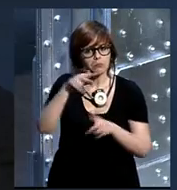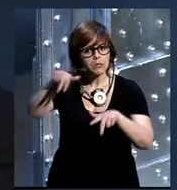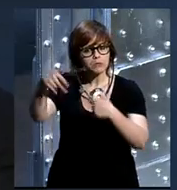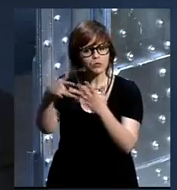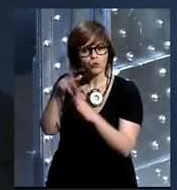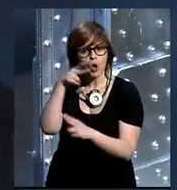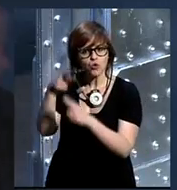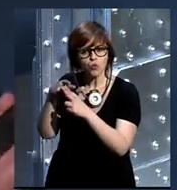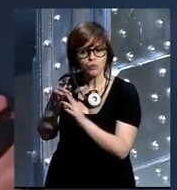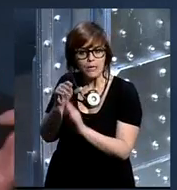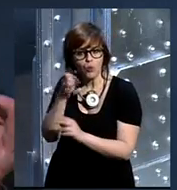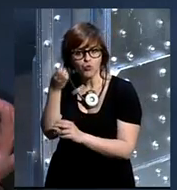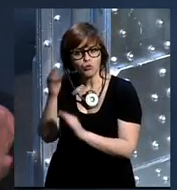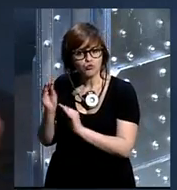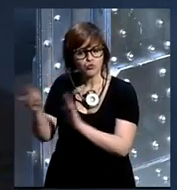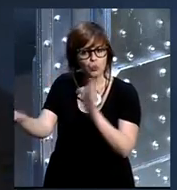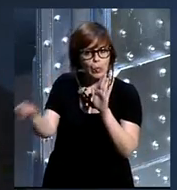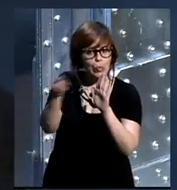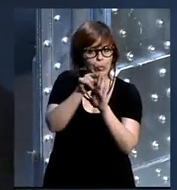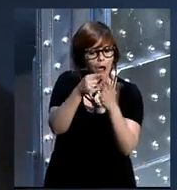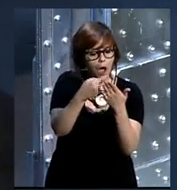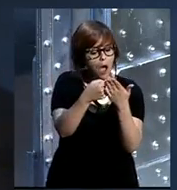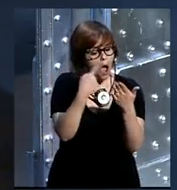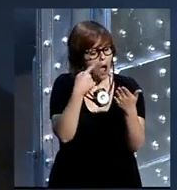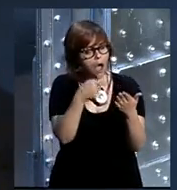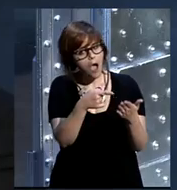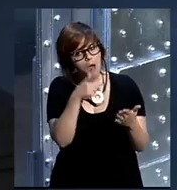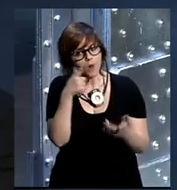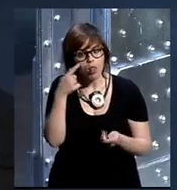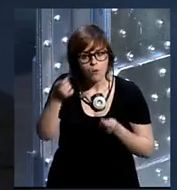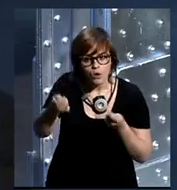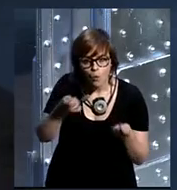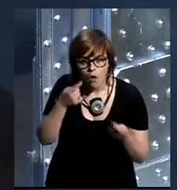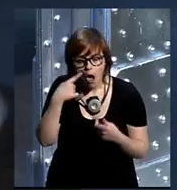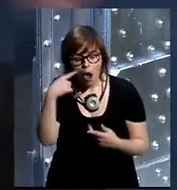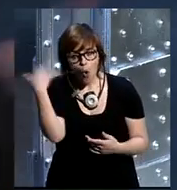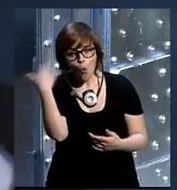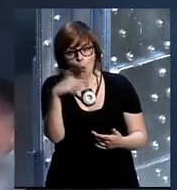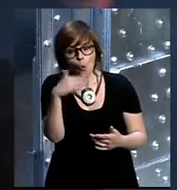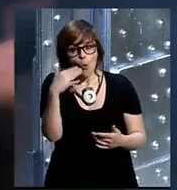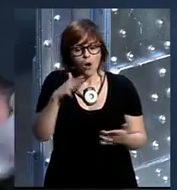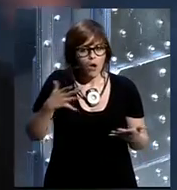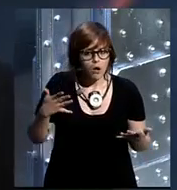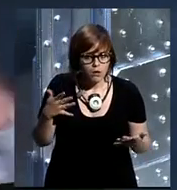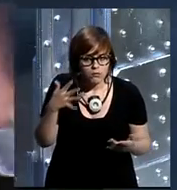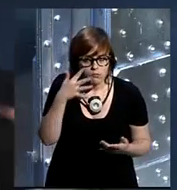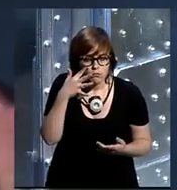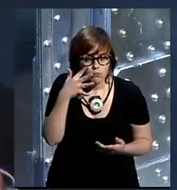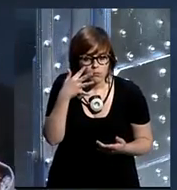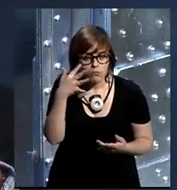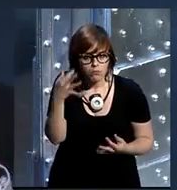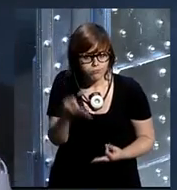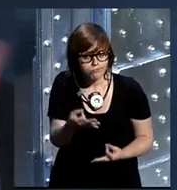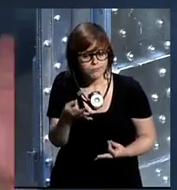es su número. Y dijimos, y la gente dijo, esto hay que regularlo. Y la verdad es que esto hay que regularlo, porque si